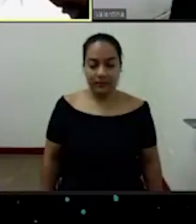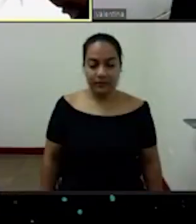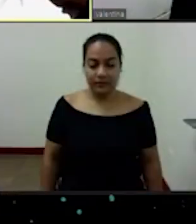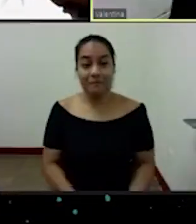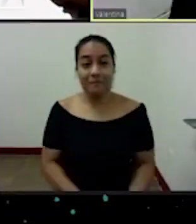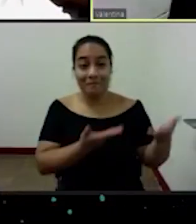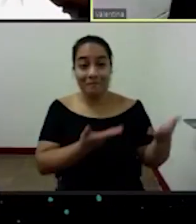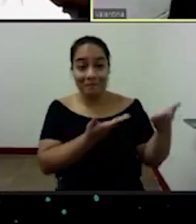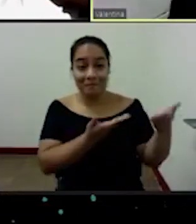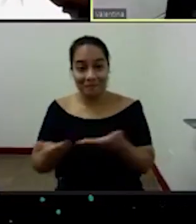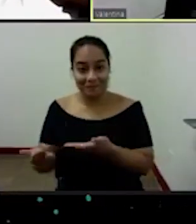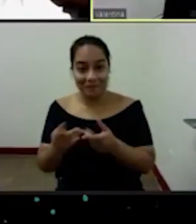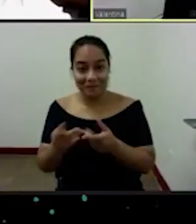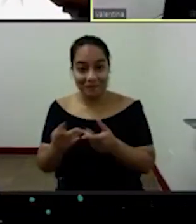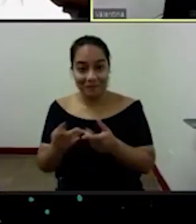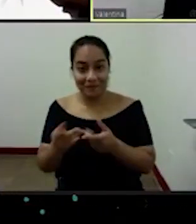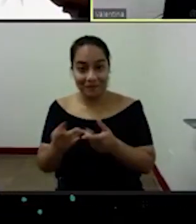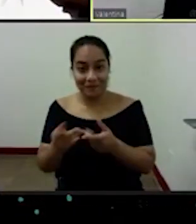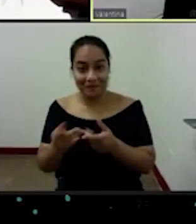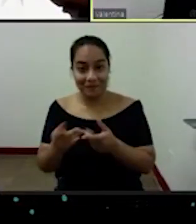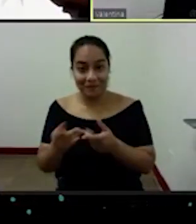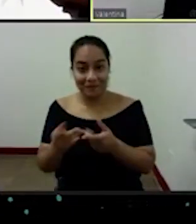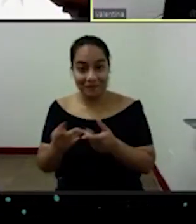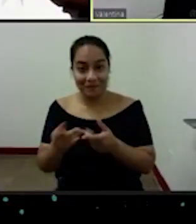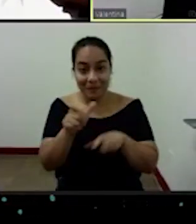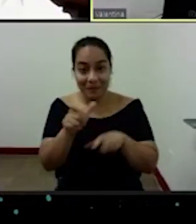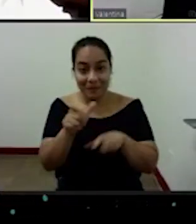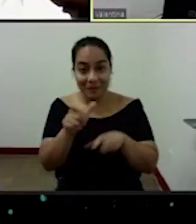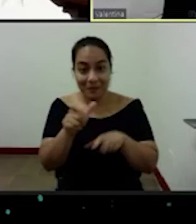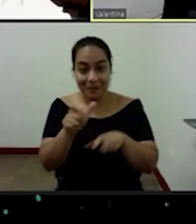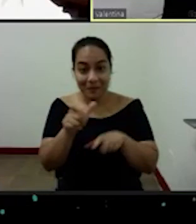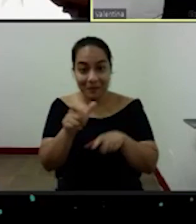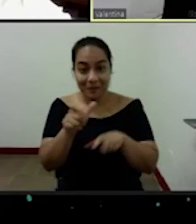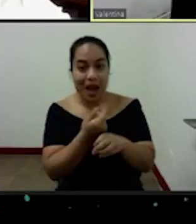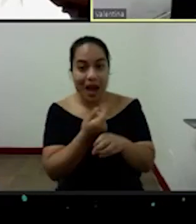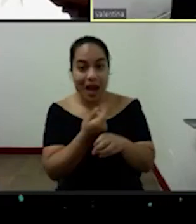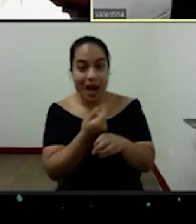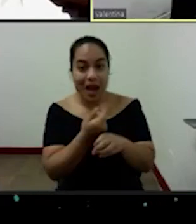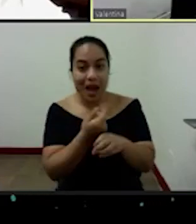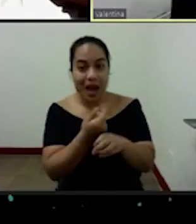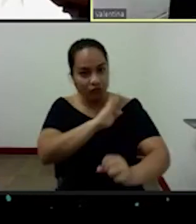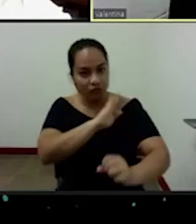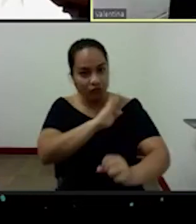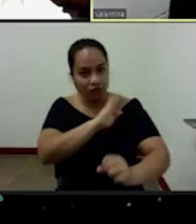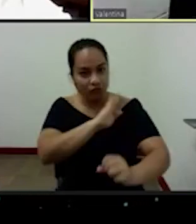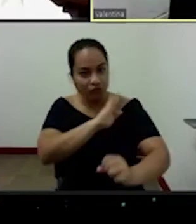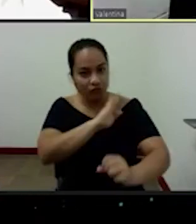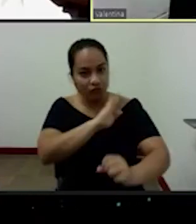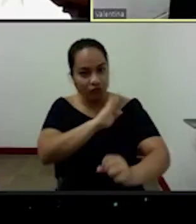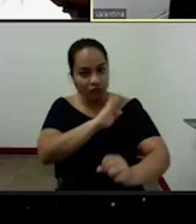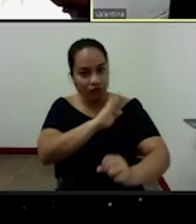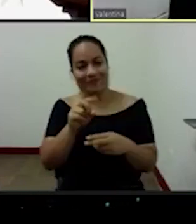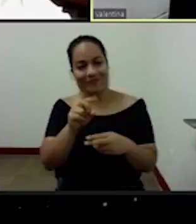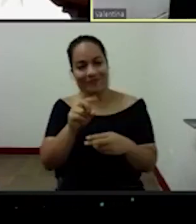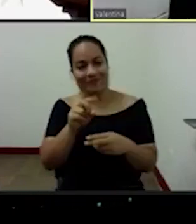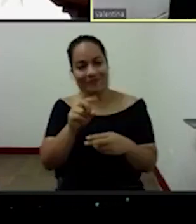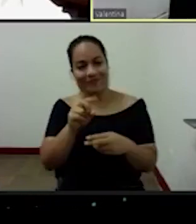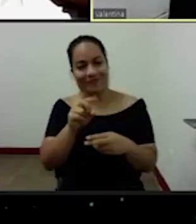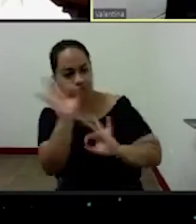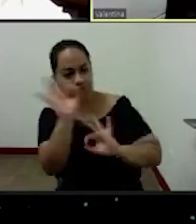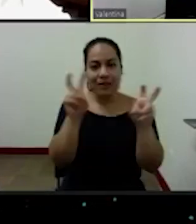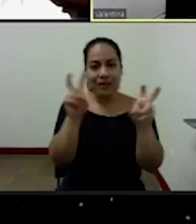Bienvenidos a quienes se conectan al grupo Artes, Diseño y Poder. Yo soy Valentina Guzmán y seré la moderadora de la ponencia titulada Tejiendo